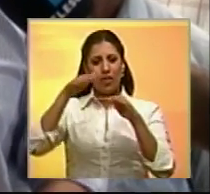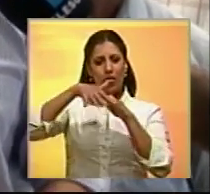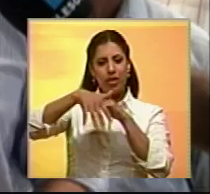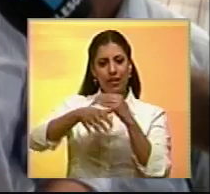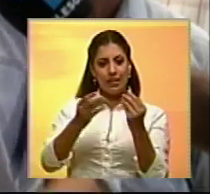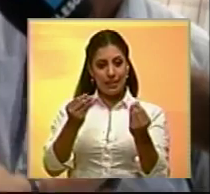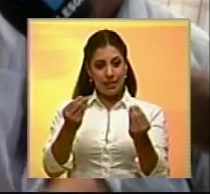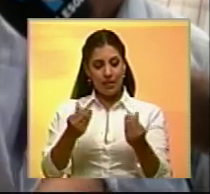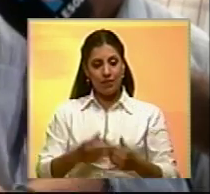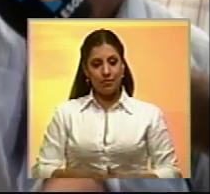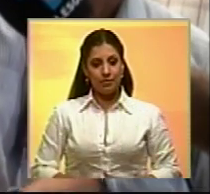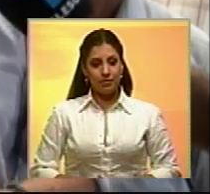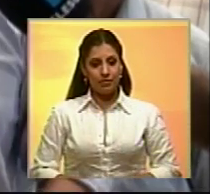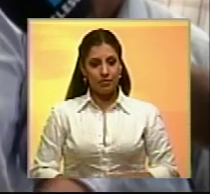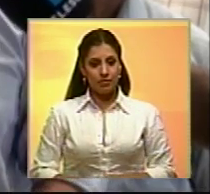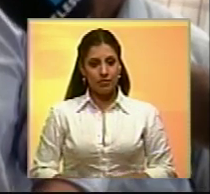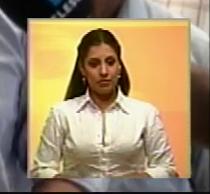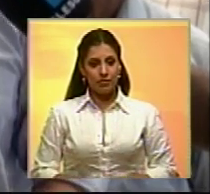de tierra.